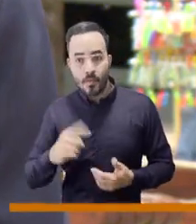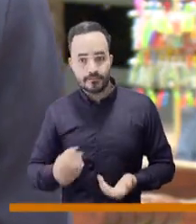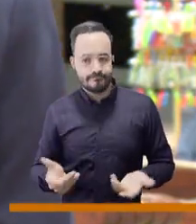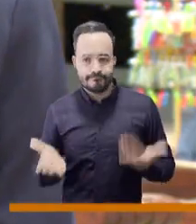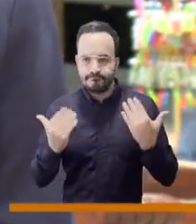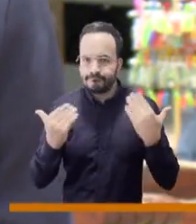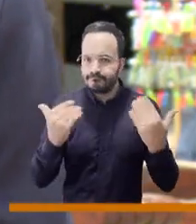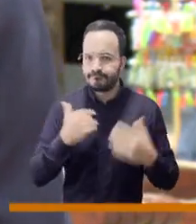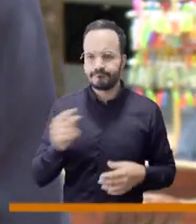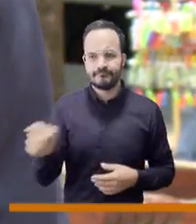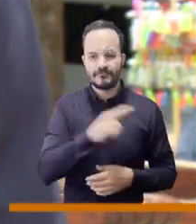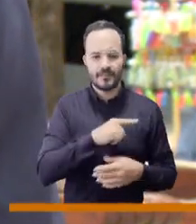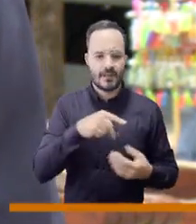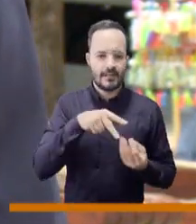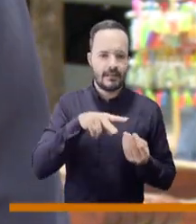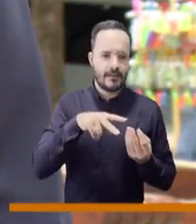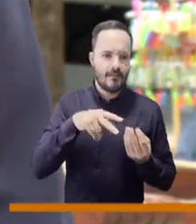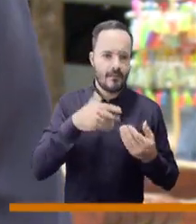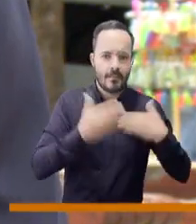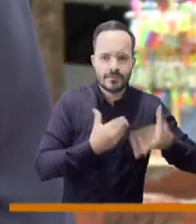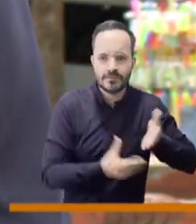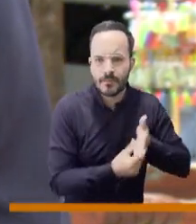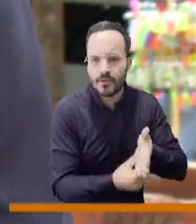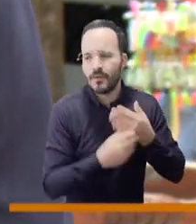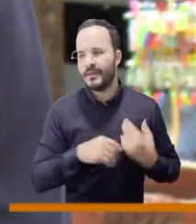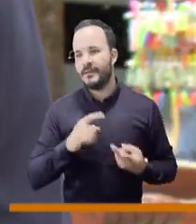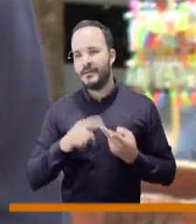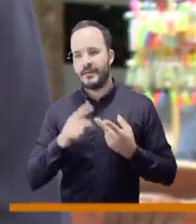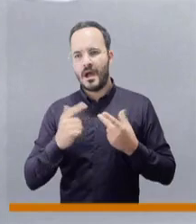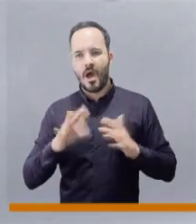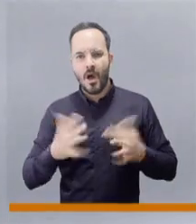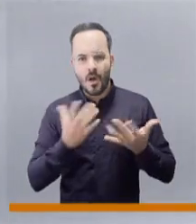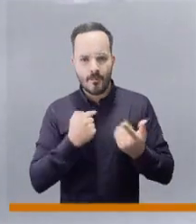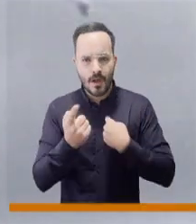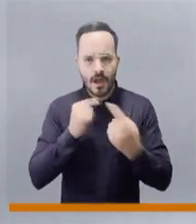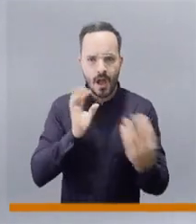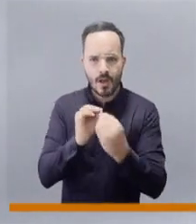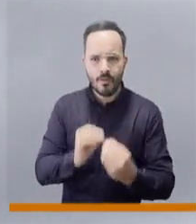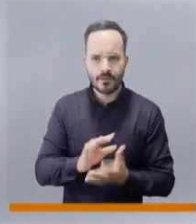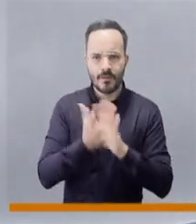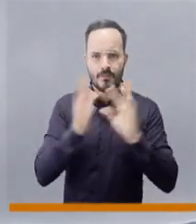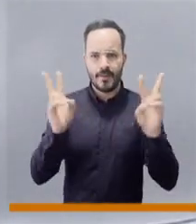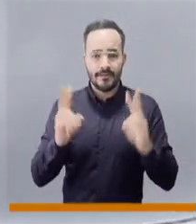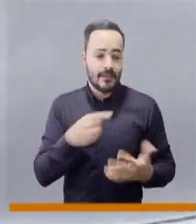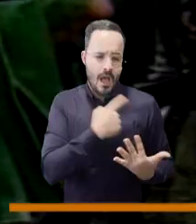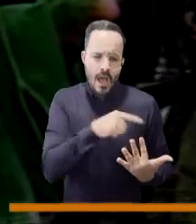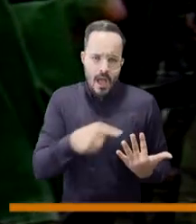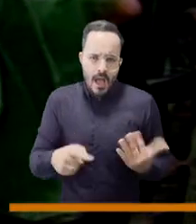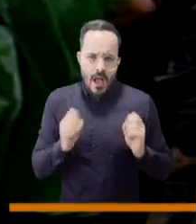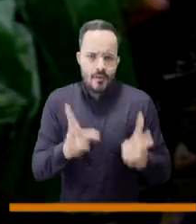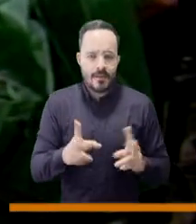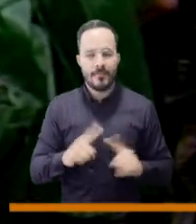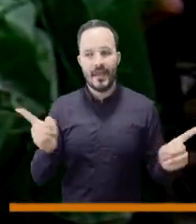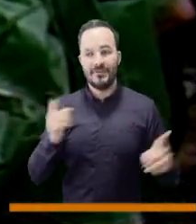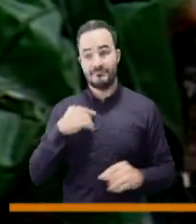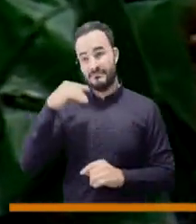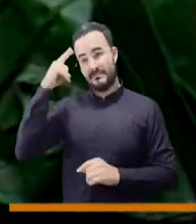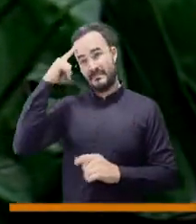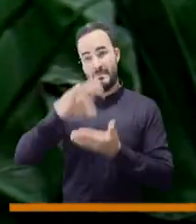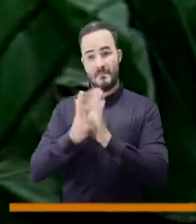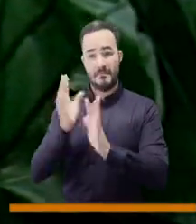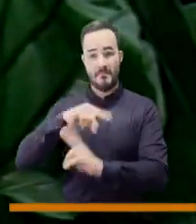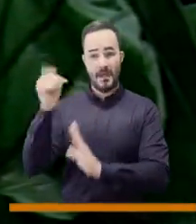Los mecanismos, las formas, esos son asuntos técnicos, pero una no podría decir que hay que poner en duda